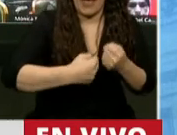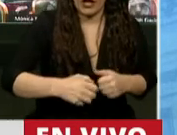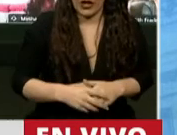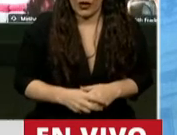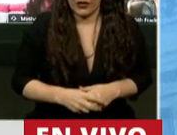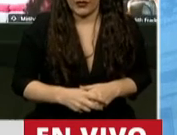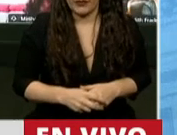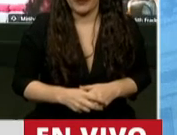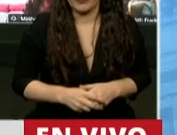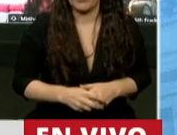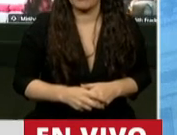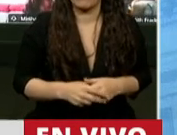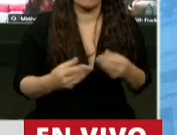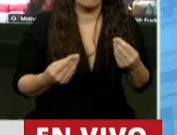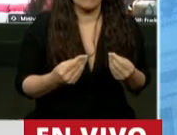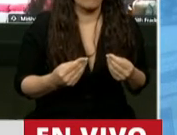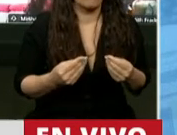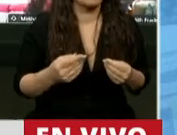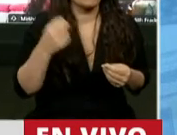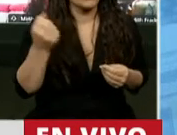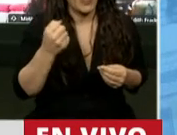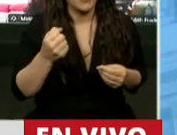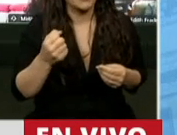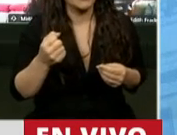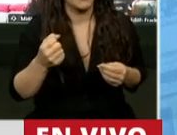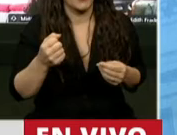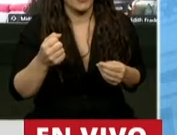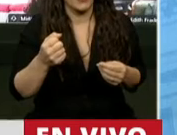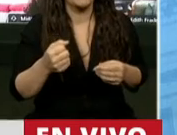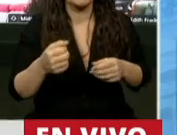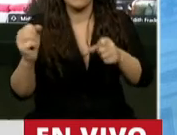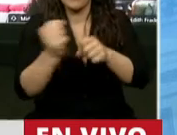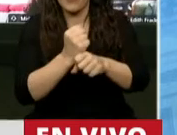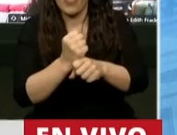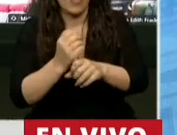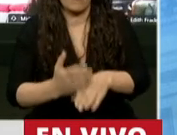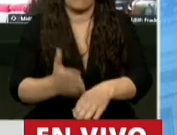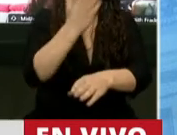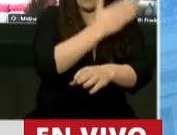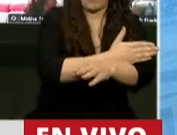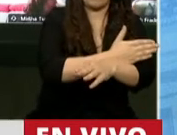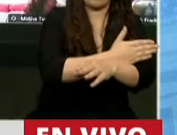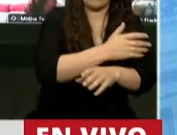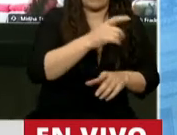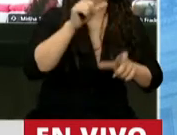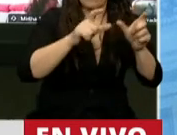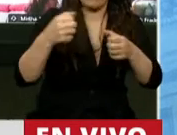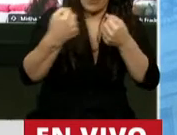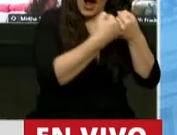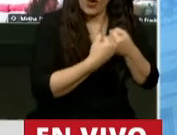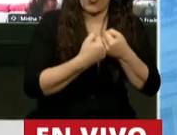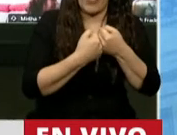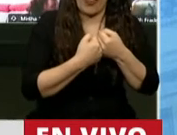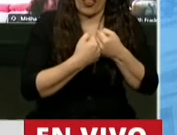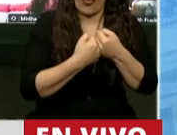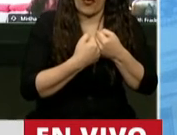y que debe ser sobre la base de acuerdos previos a la sanción que este congreso haga y